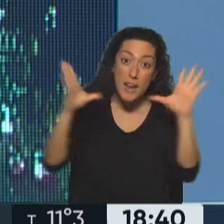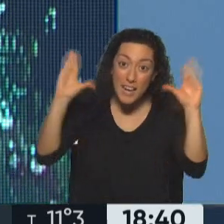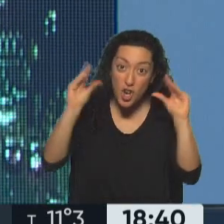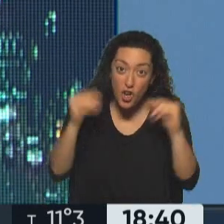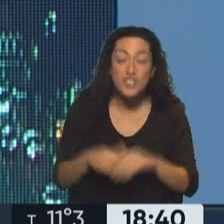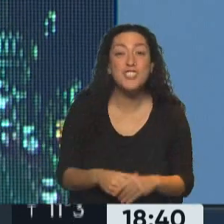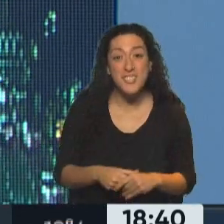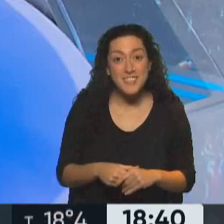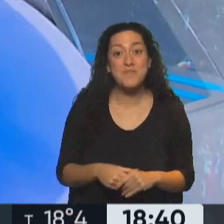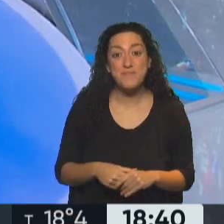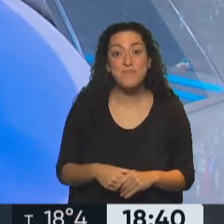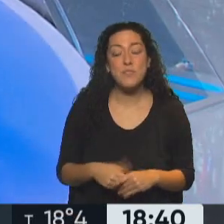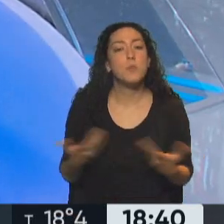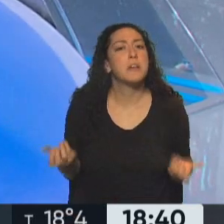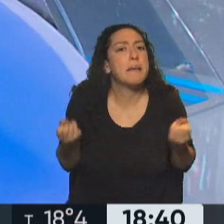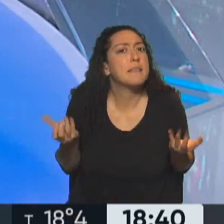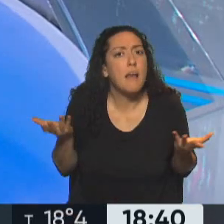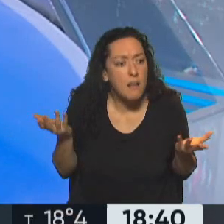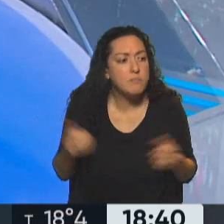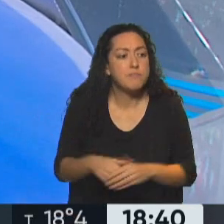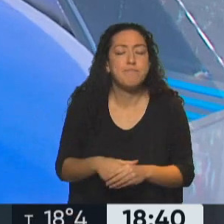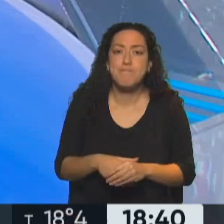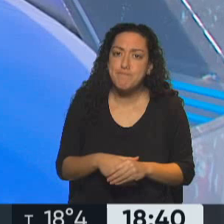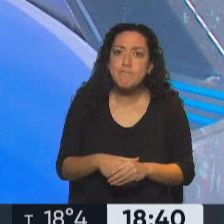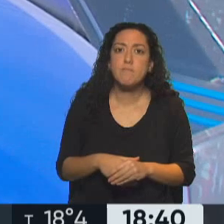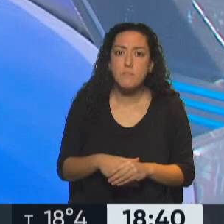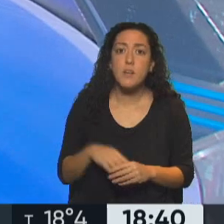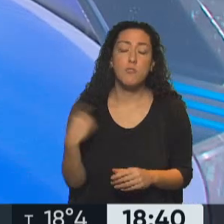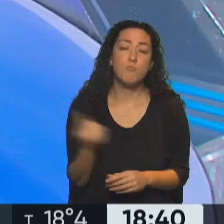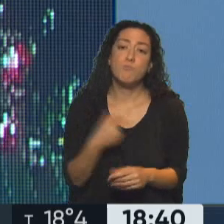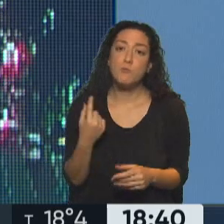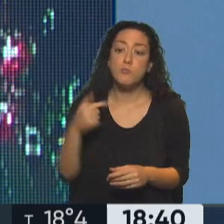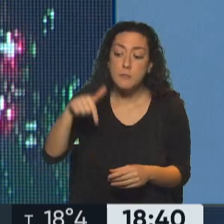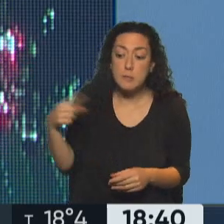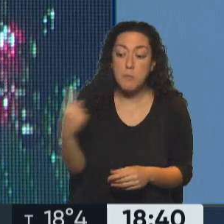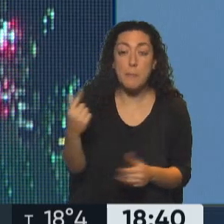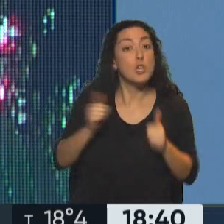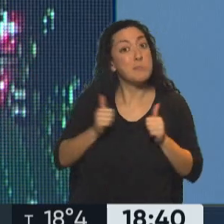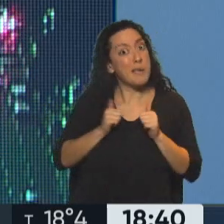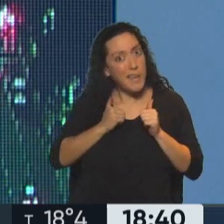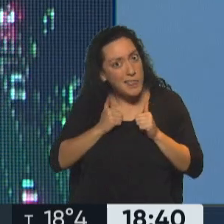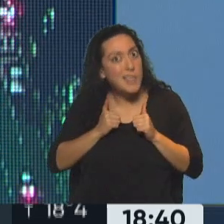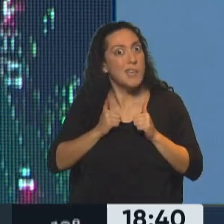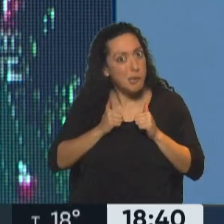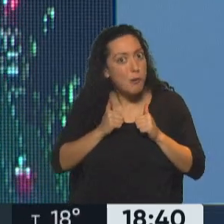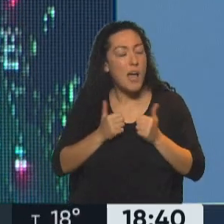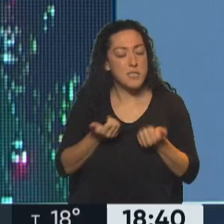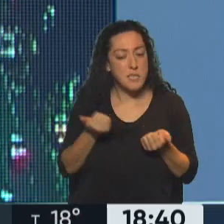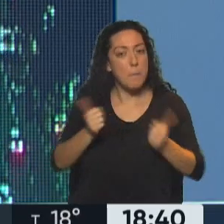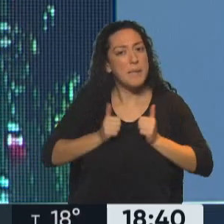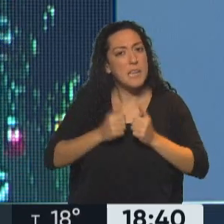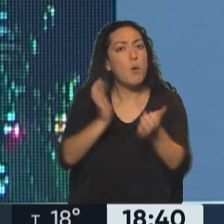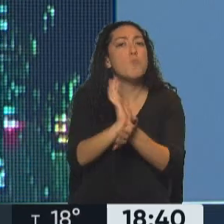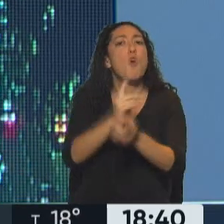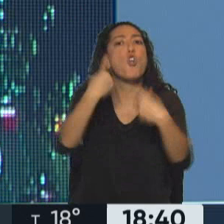felicita. ¿Dónde estamos plantados? Bueno, estamos plantados en un montón de expectativas. Las expectativas son buenas noticias,